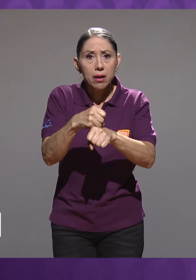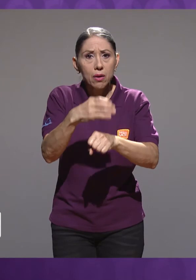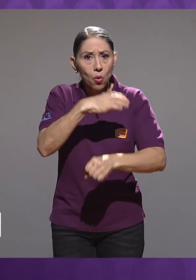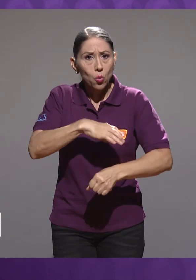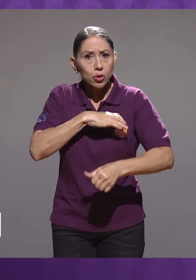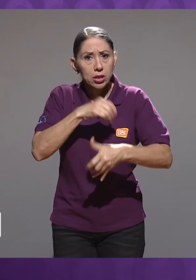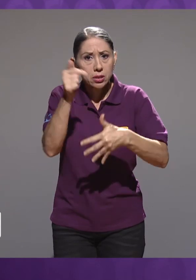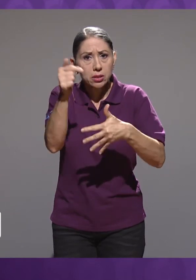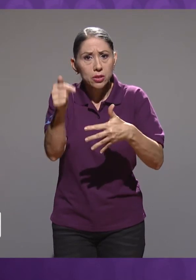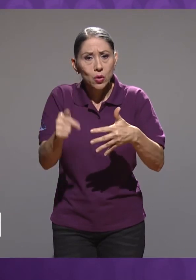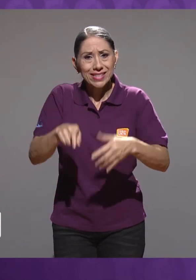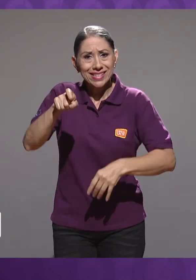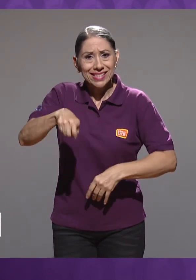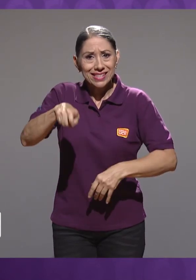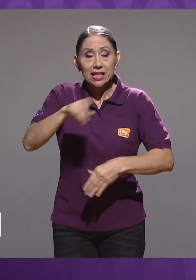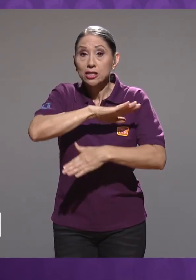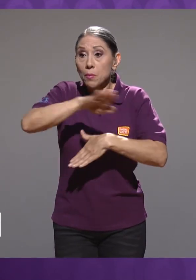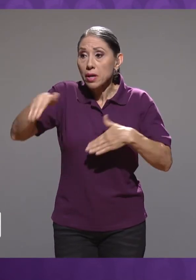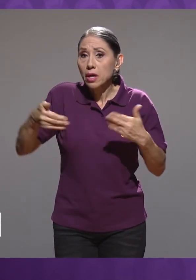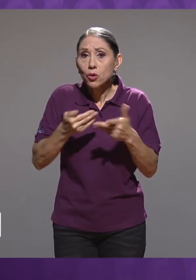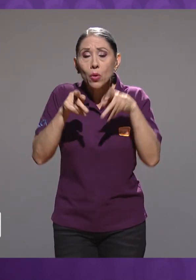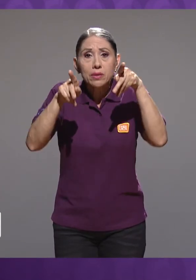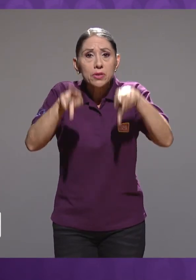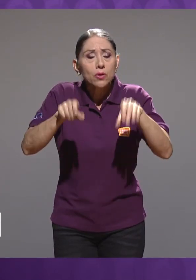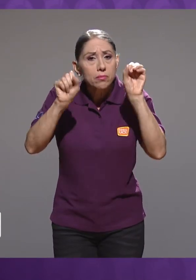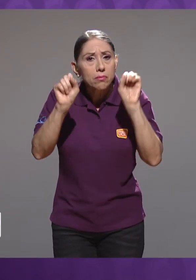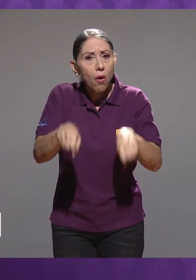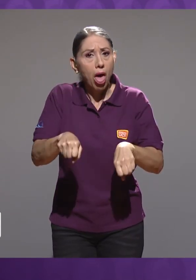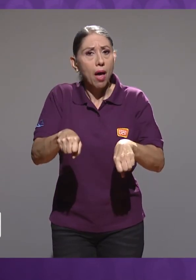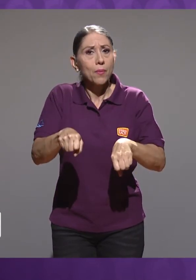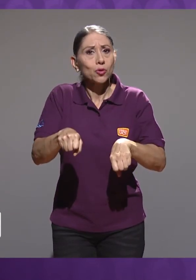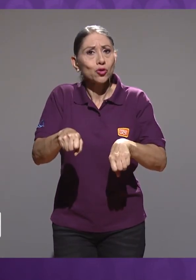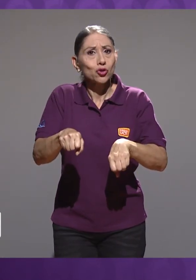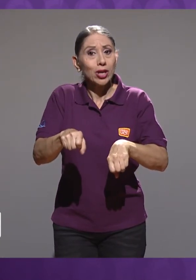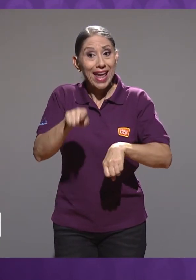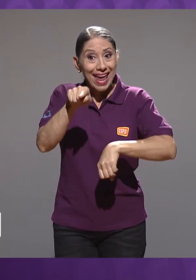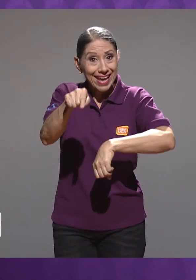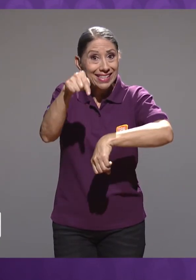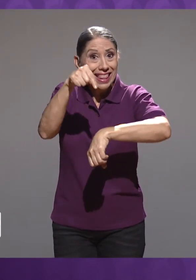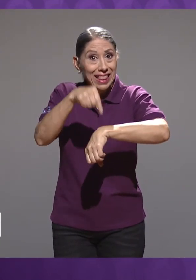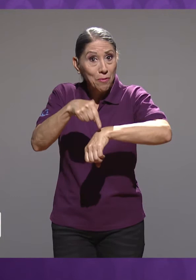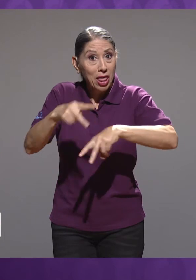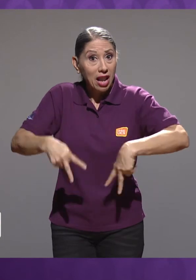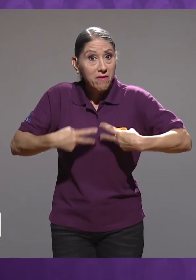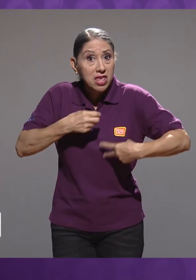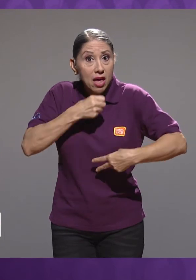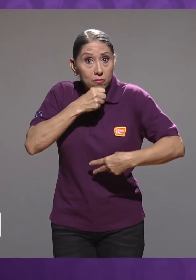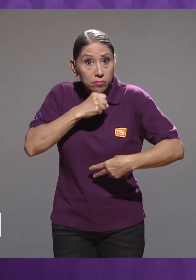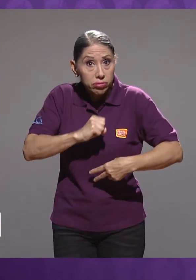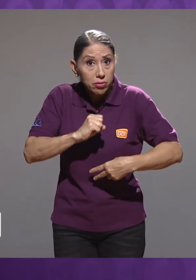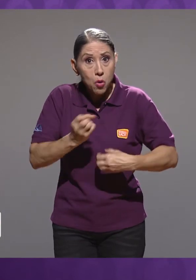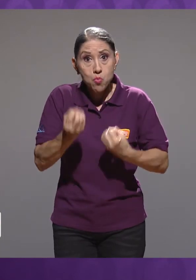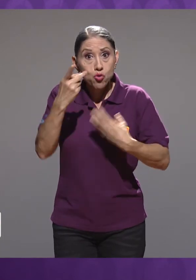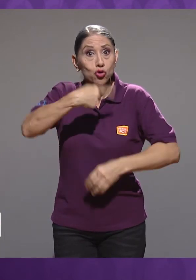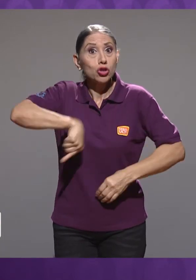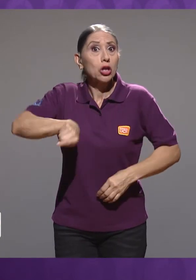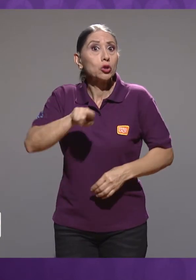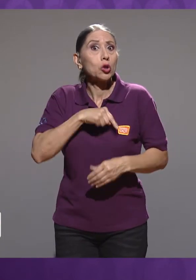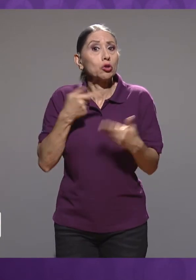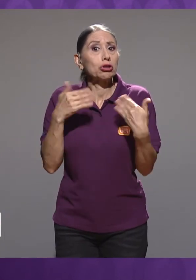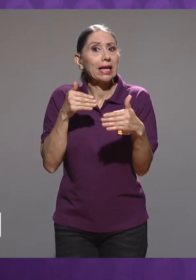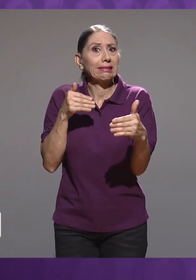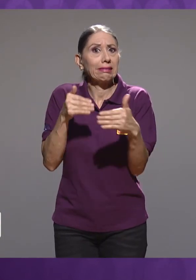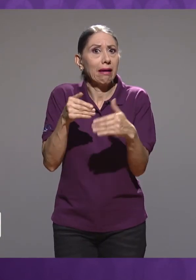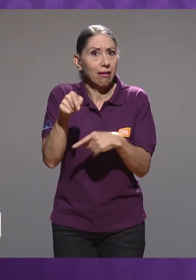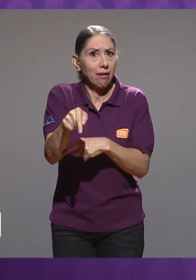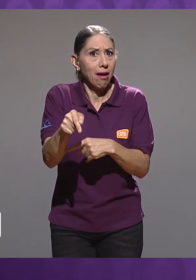condiciones necesarias para que todos podamos tener esa etapa de la vida que está para muchos de nosotros